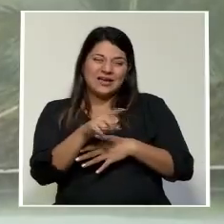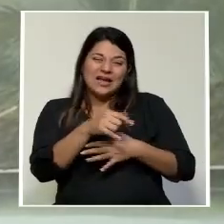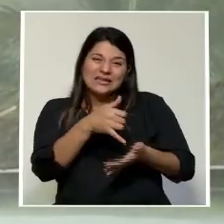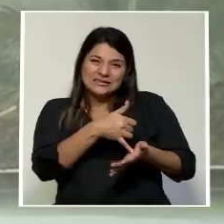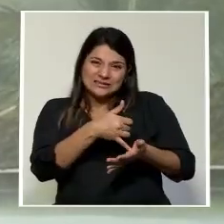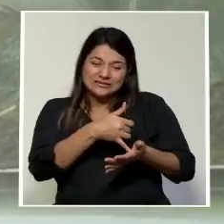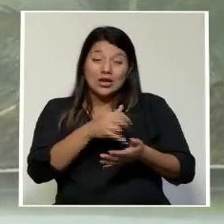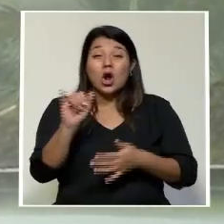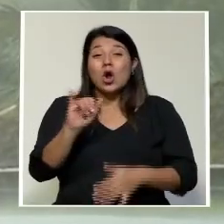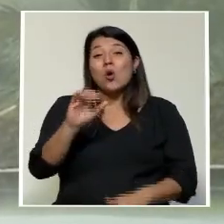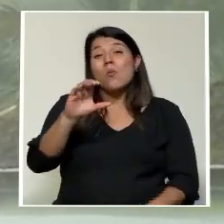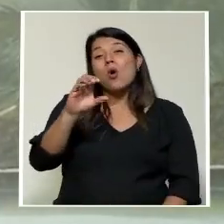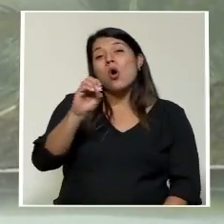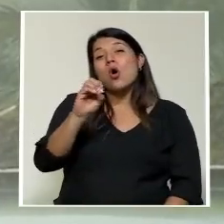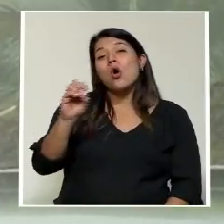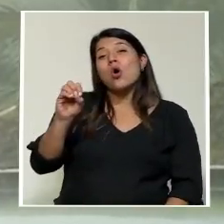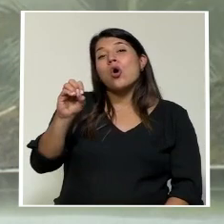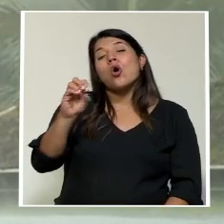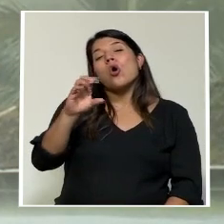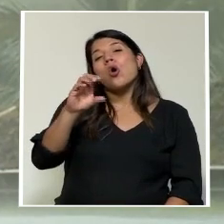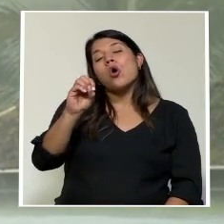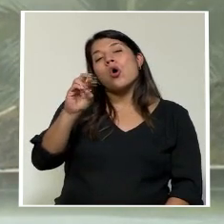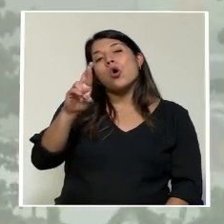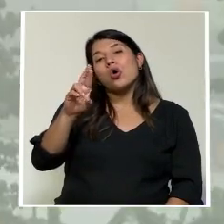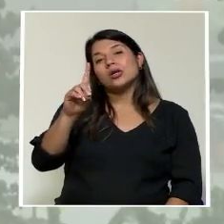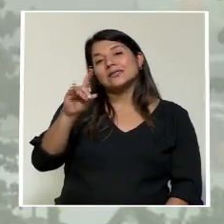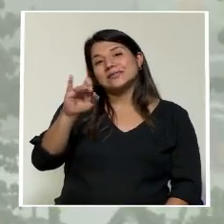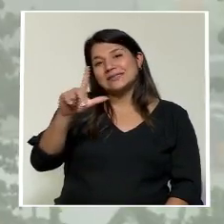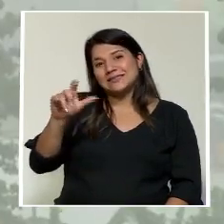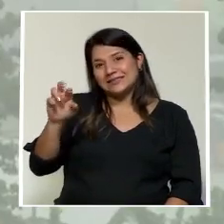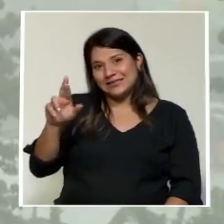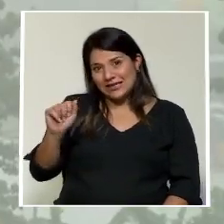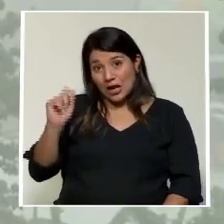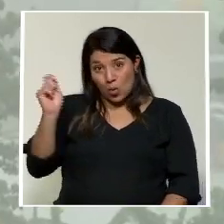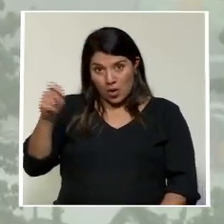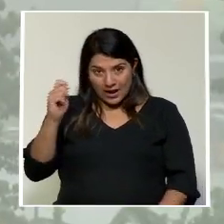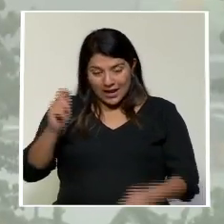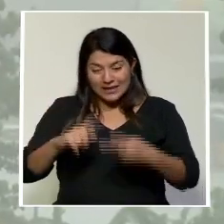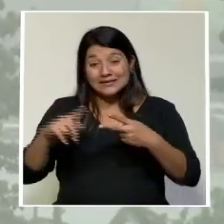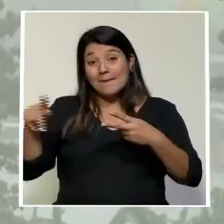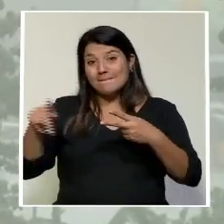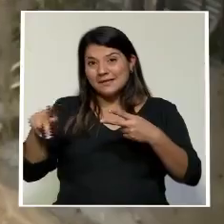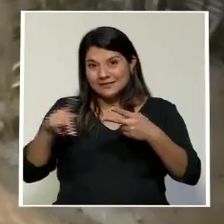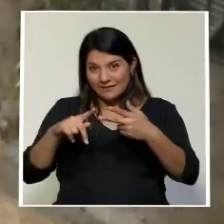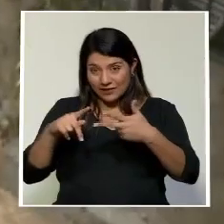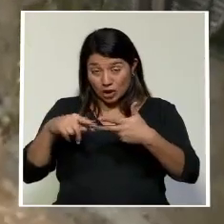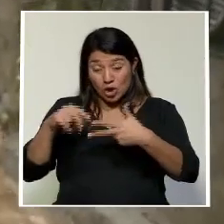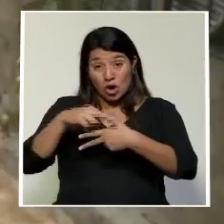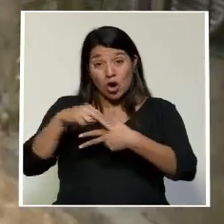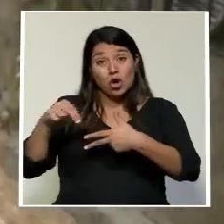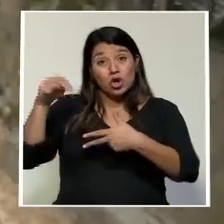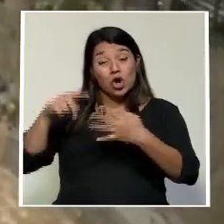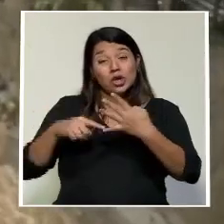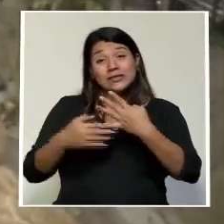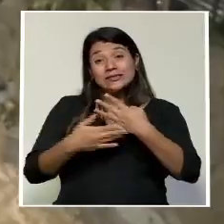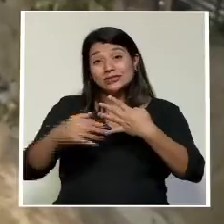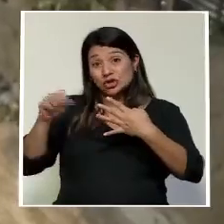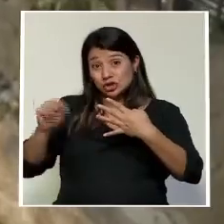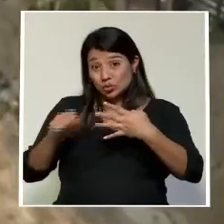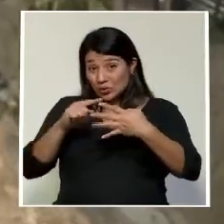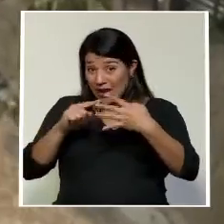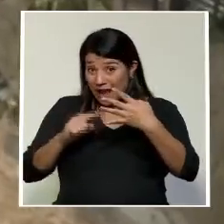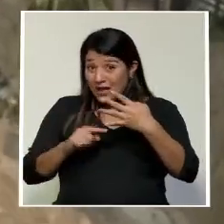como la cordillera de Guanacaste, tanto en el Pacífico como en la zona norte, cantones del Valle Central, así como la zona sur, son propensos a que se